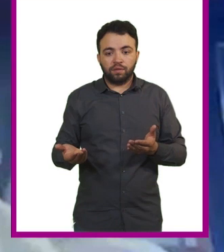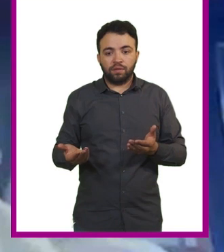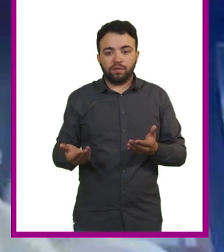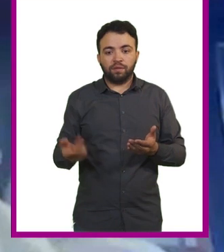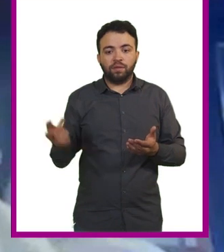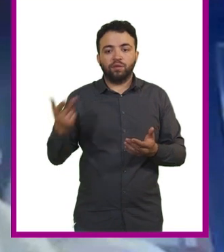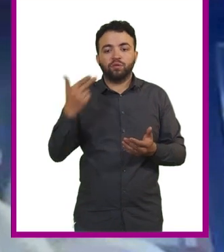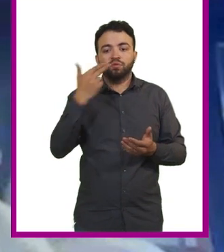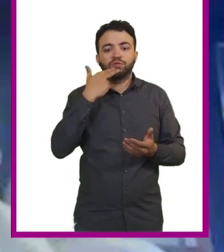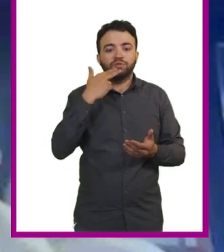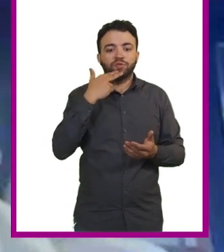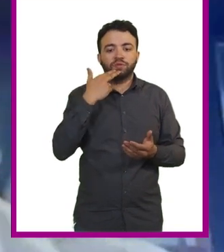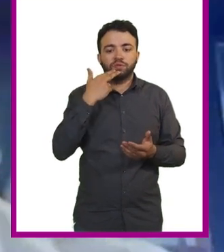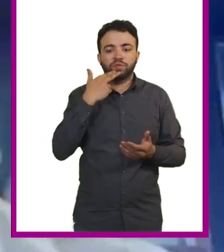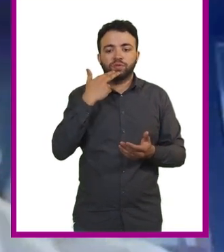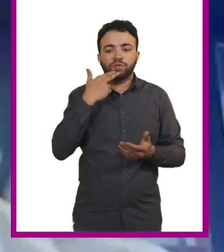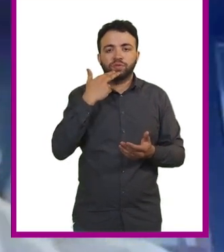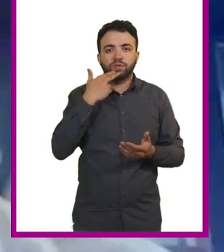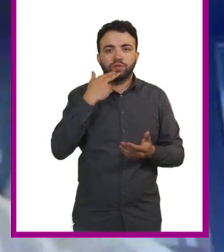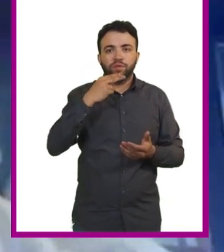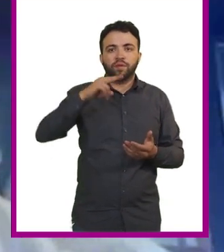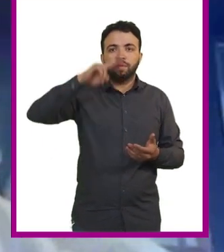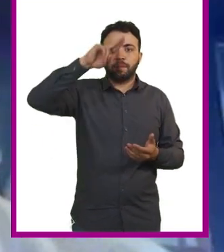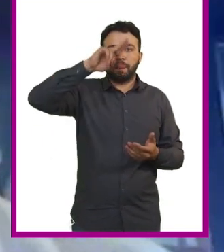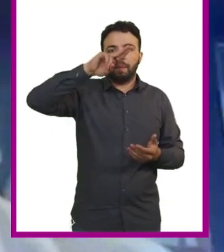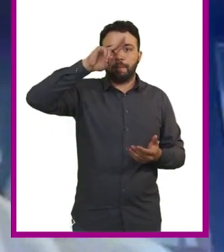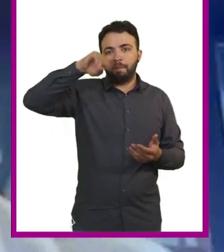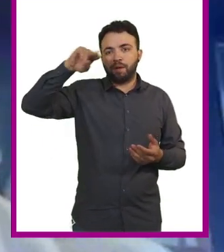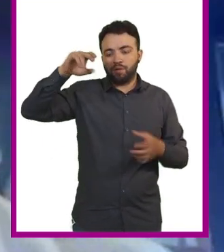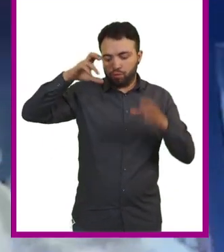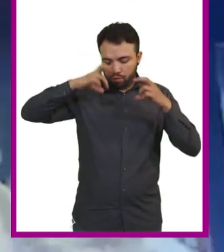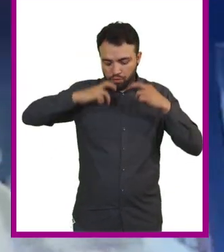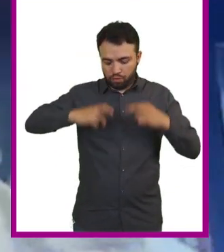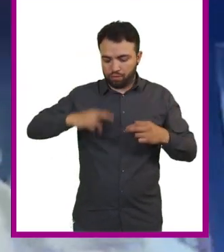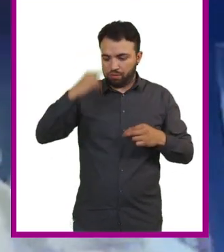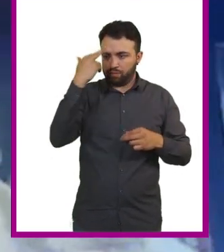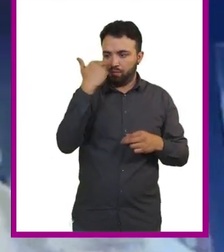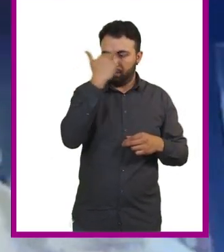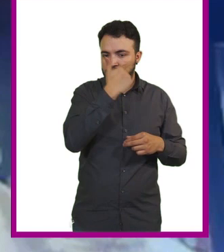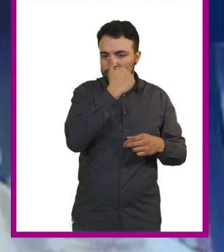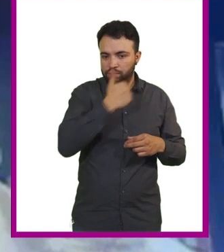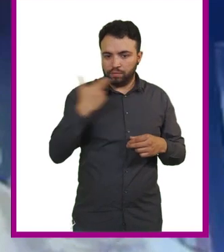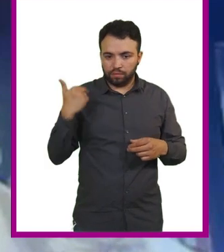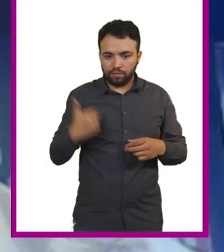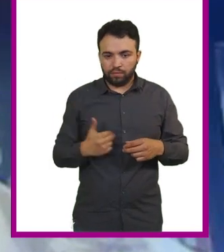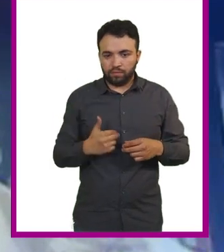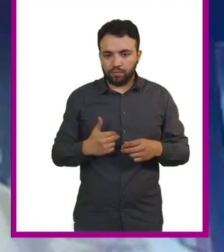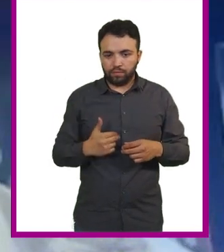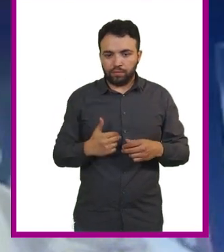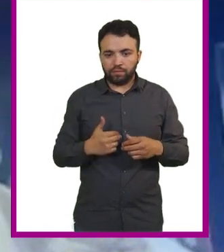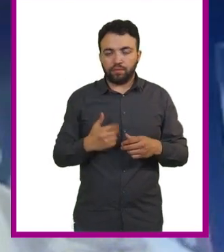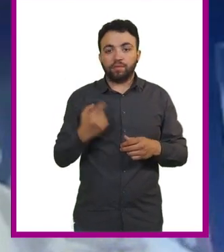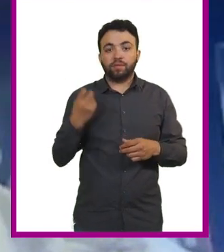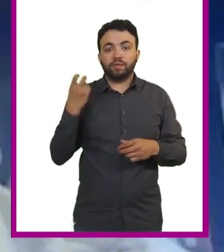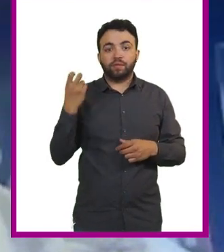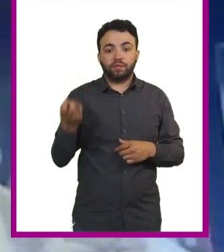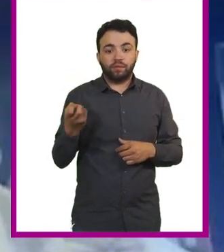técnica de pintura corporal, pintura facial, y se describe que